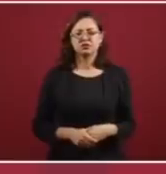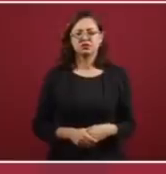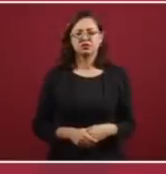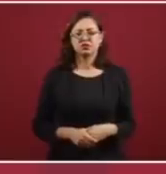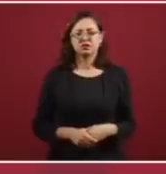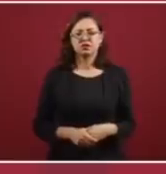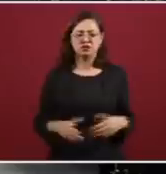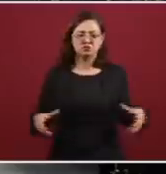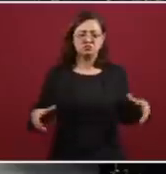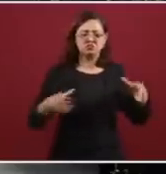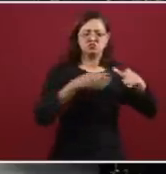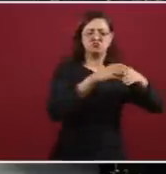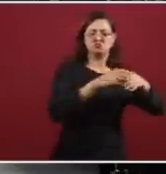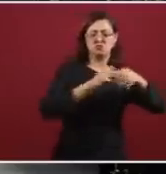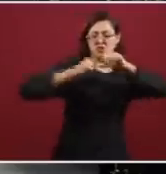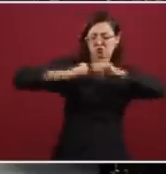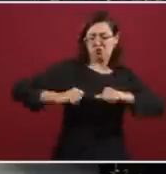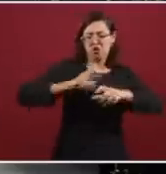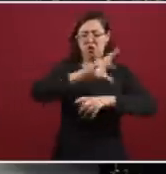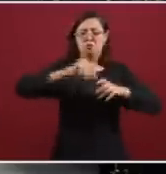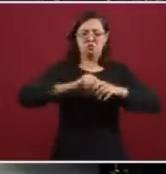gobernando para una minoría,